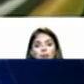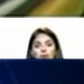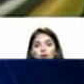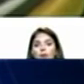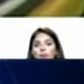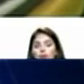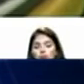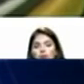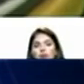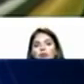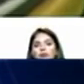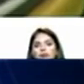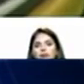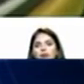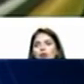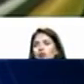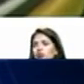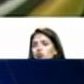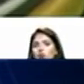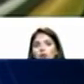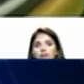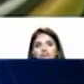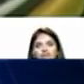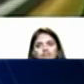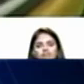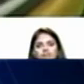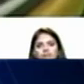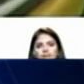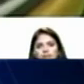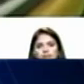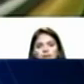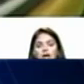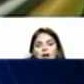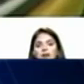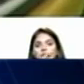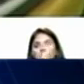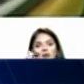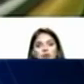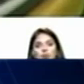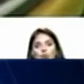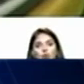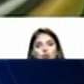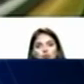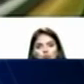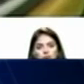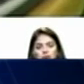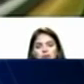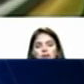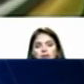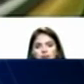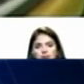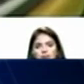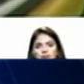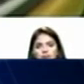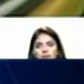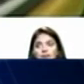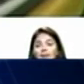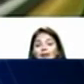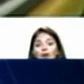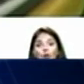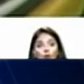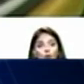público quedan subordinados a la Asamblea Nacional Constituyente y están